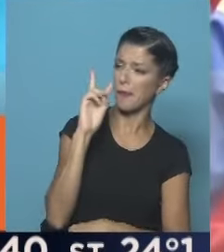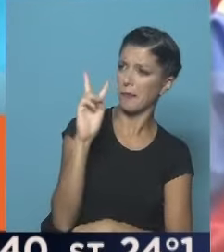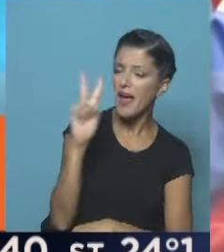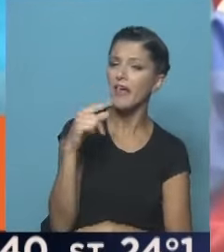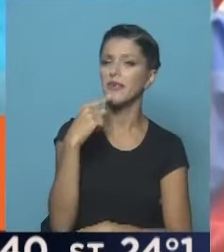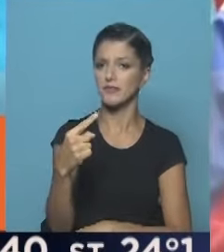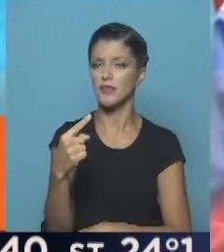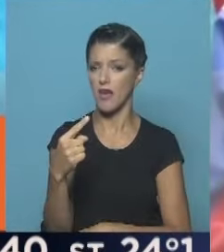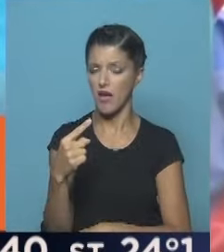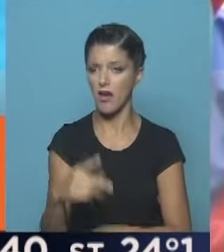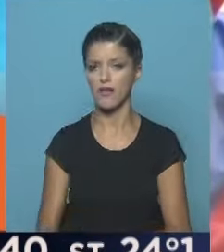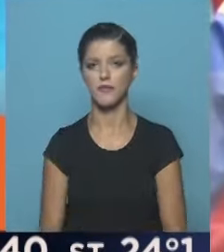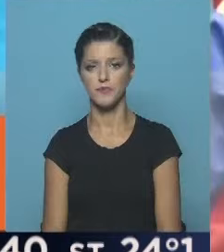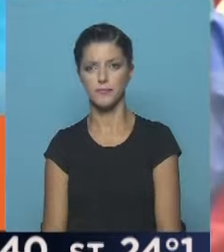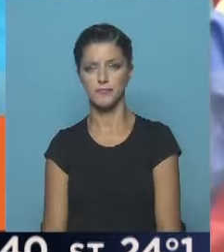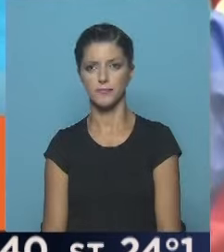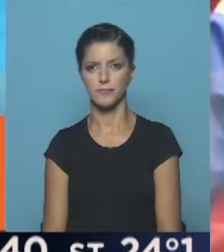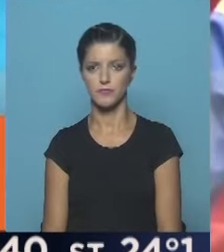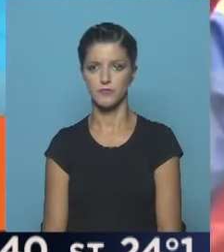¿cuántas verdades?